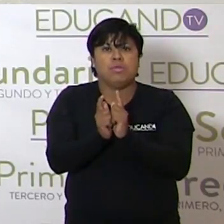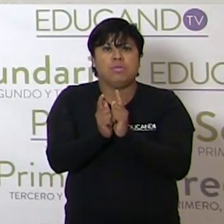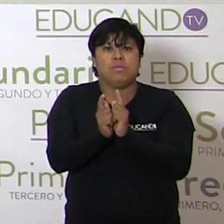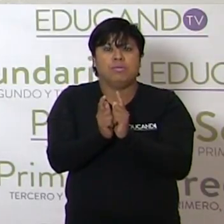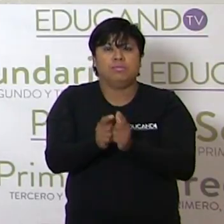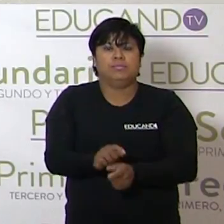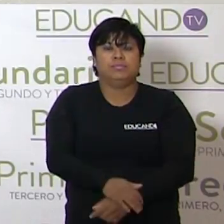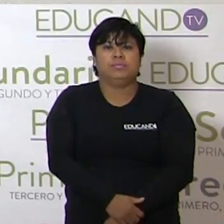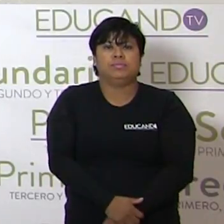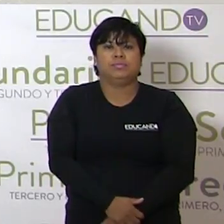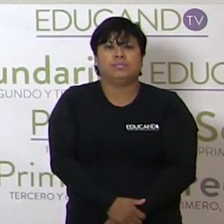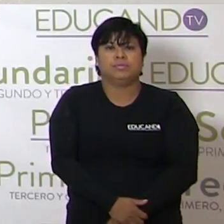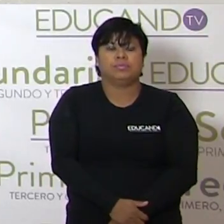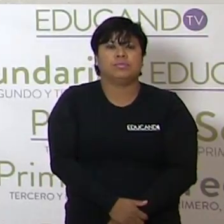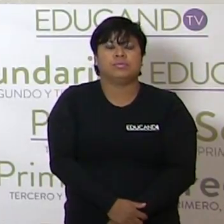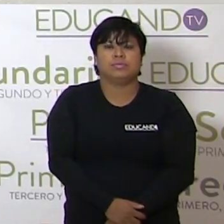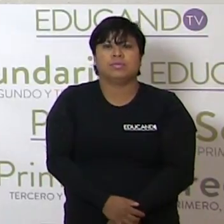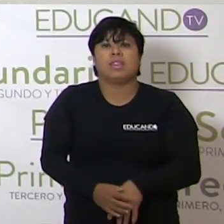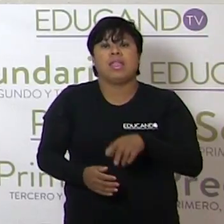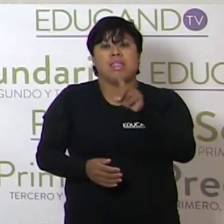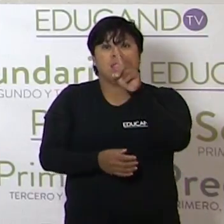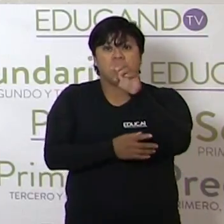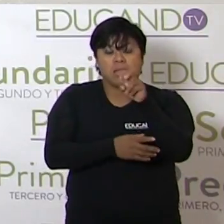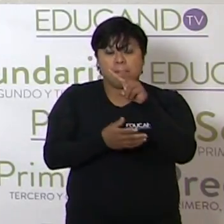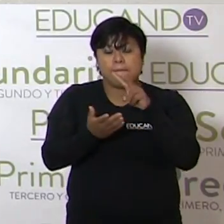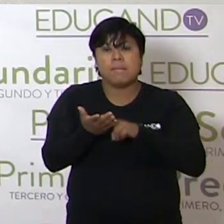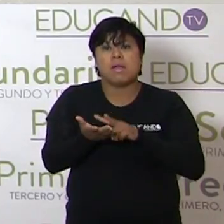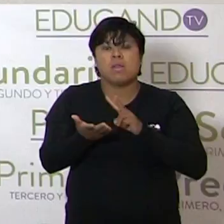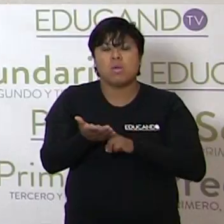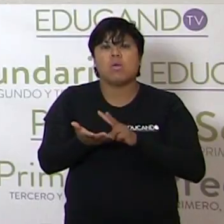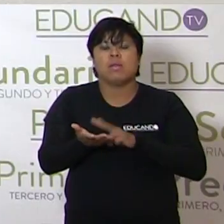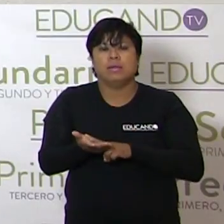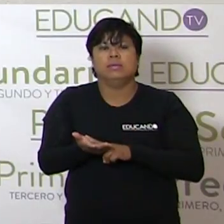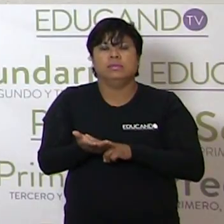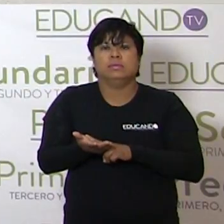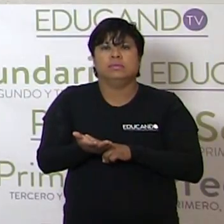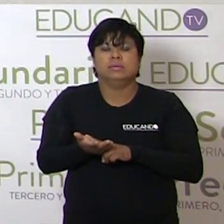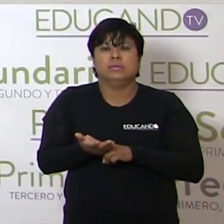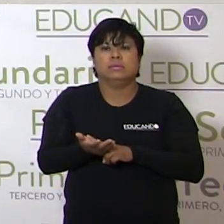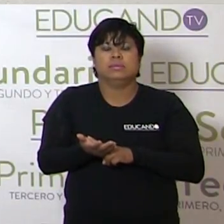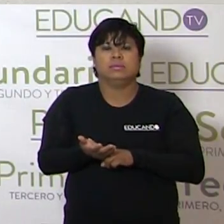conjunto de valores